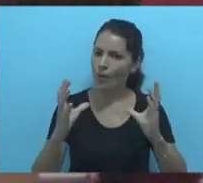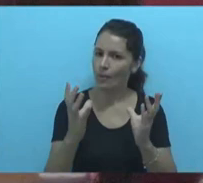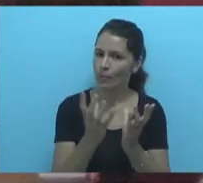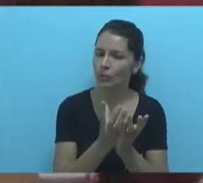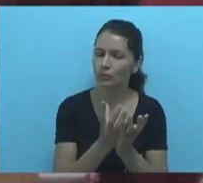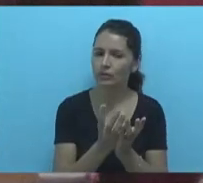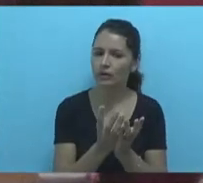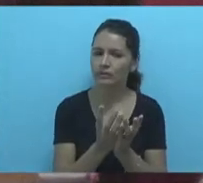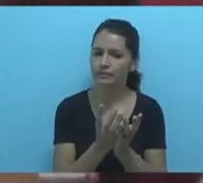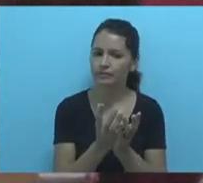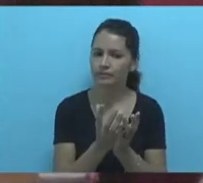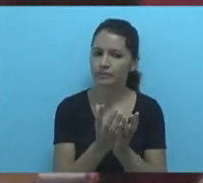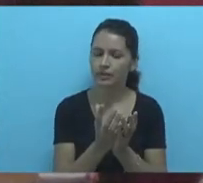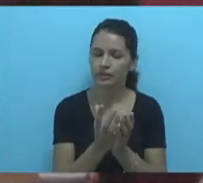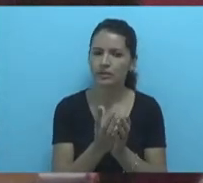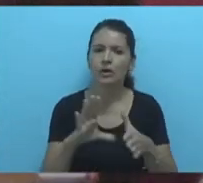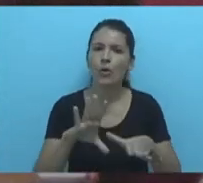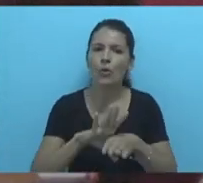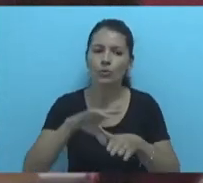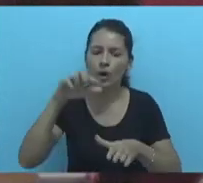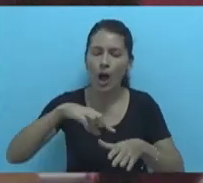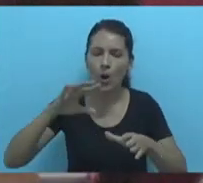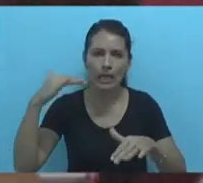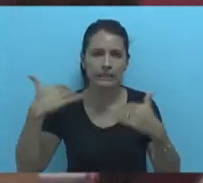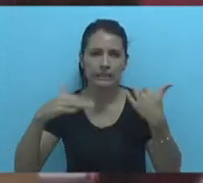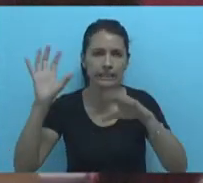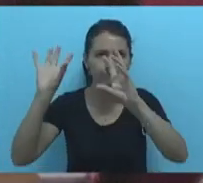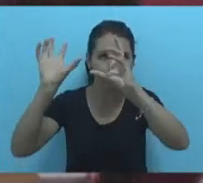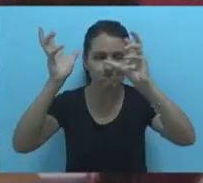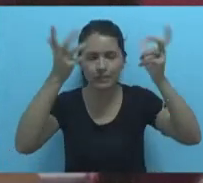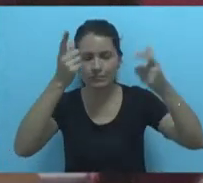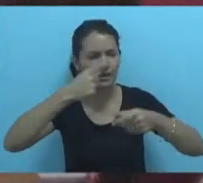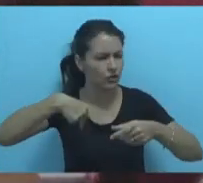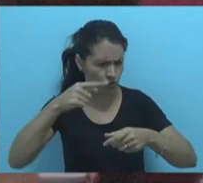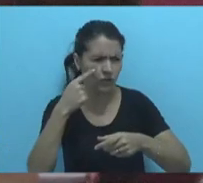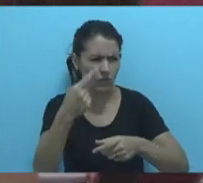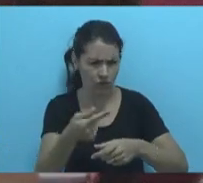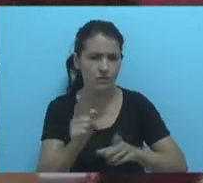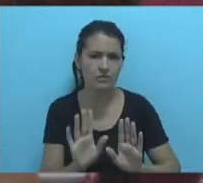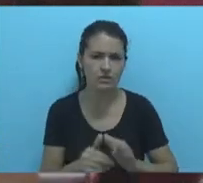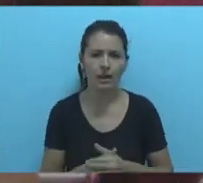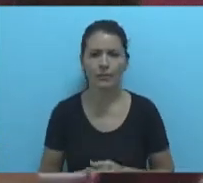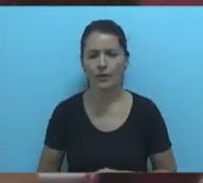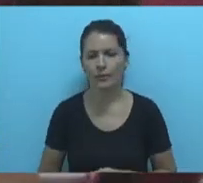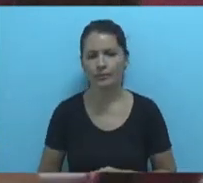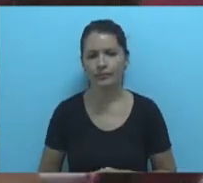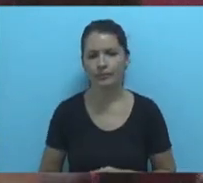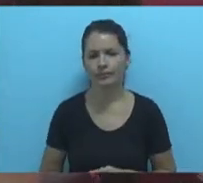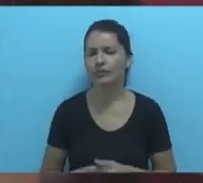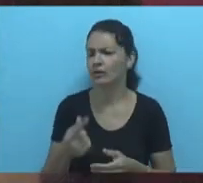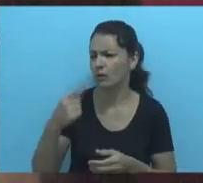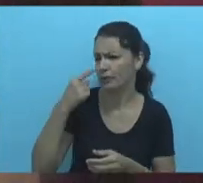sobre todo ante esta crisis climática que todos estamos viviendo tan de cerca, no solo por la provincia